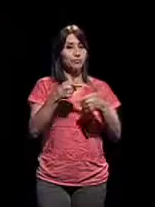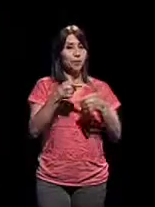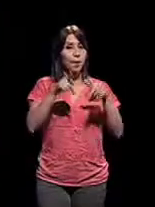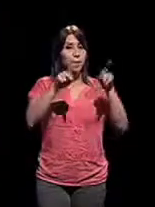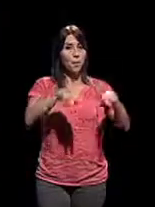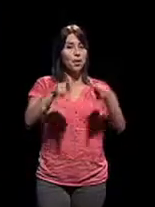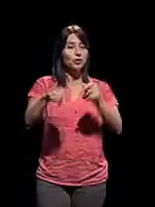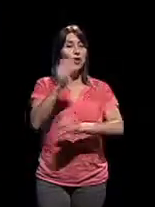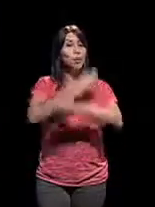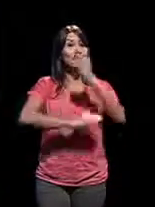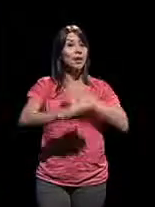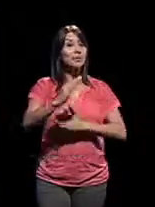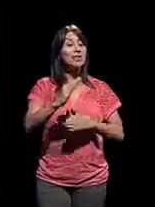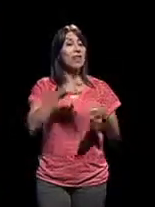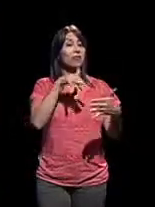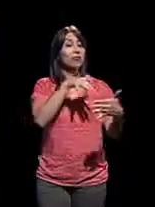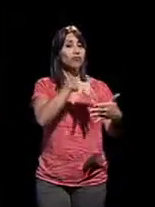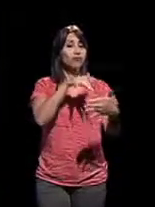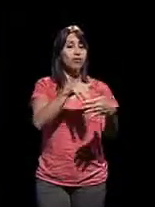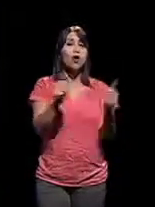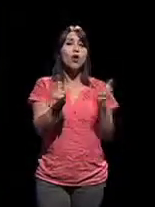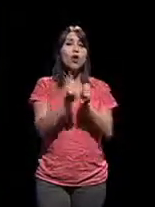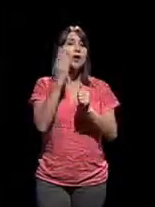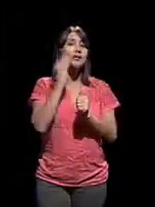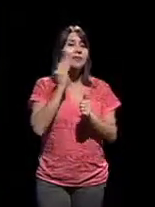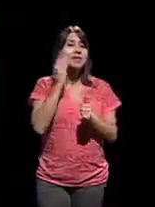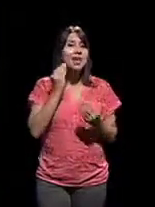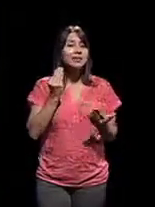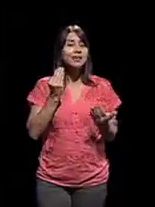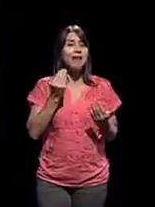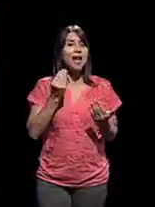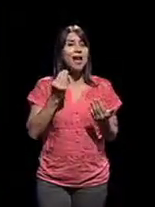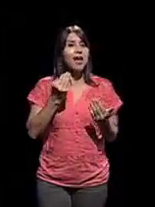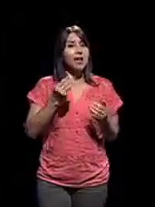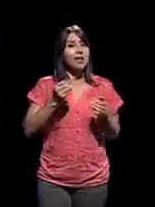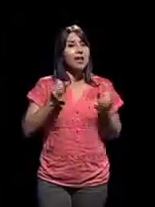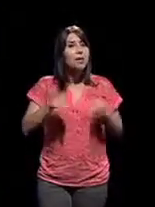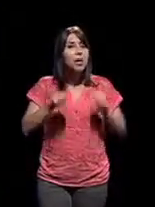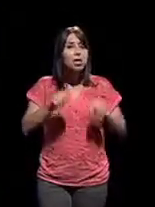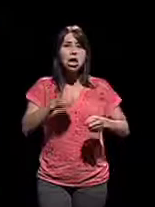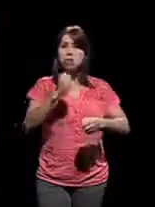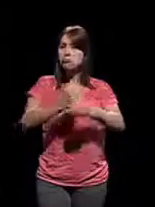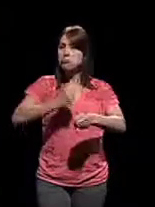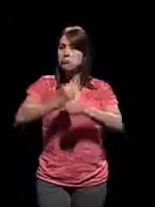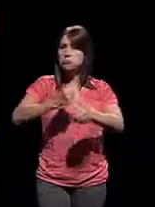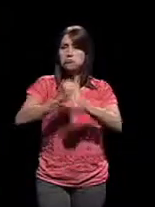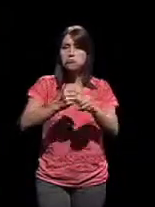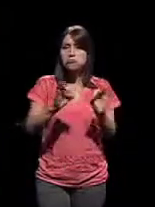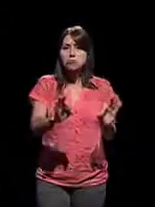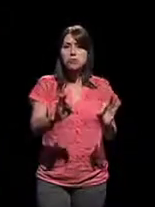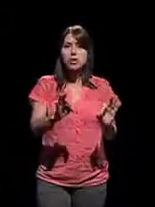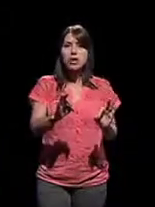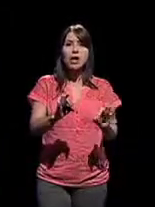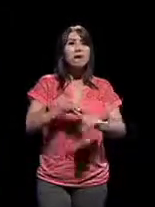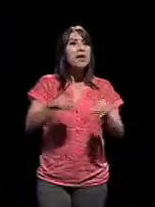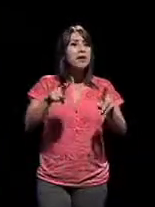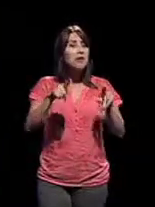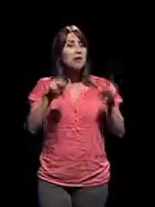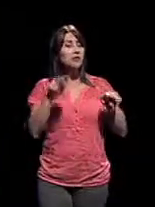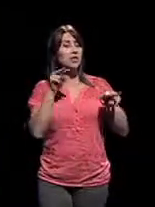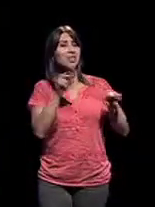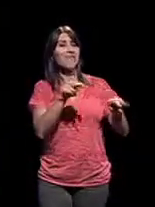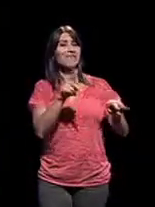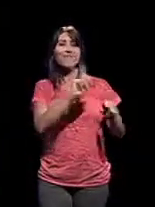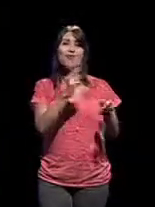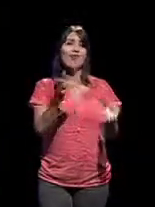una parte, población con discapacidad, con preparación académica, con experiencia, que podría, ¿verdad?, desempeñarse en un puesto laboral y no